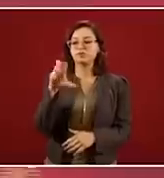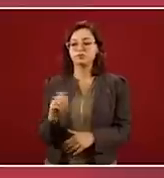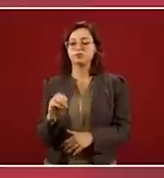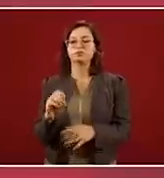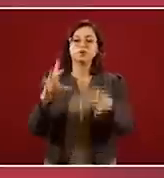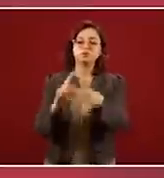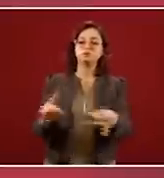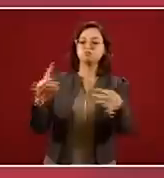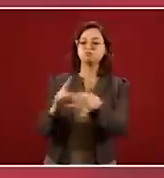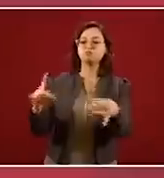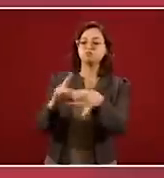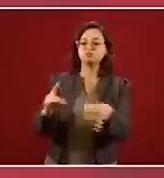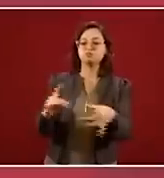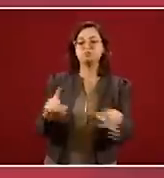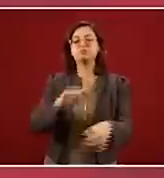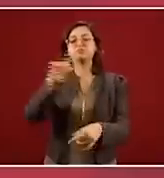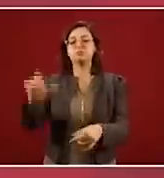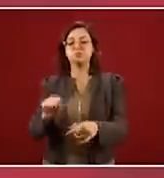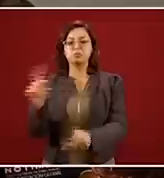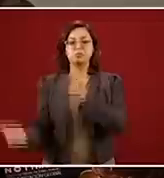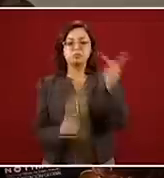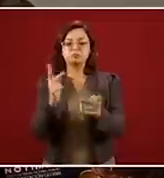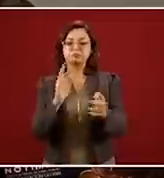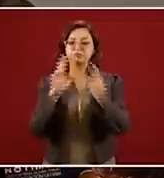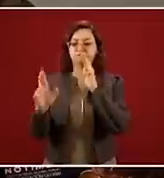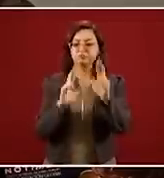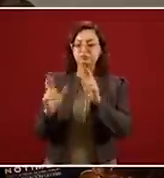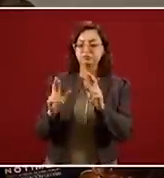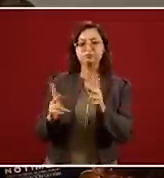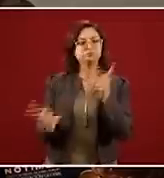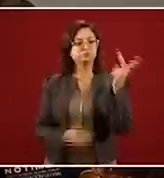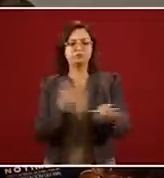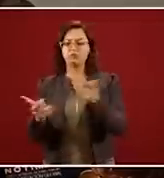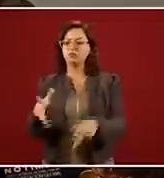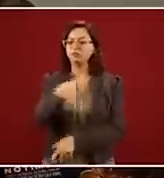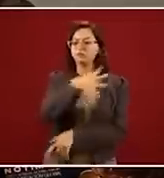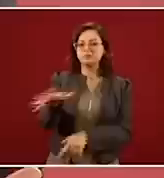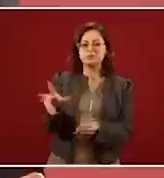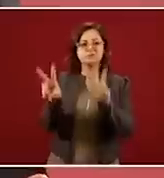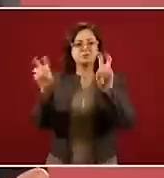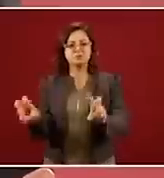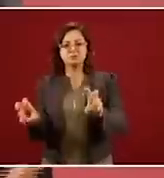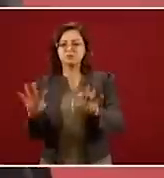respuestas sobre su primera exposición, cerramos, abrimos para preguntas y respuestas en lo general,